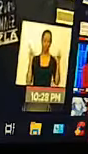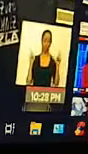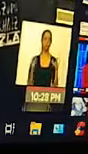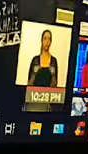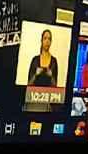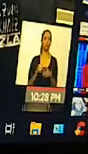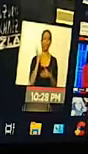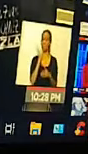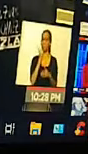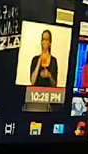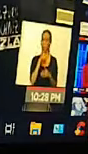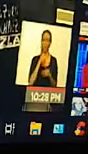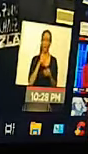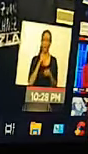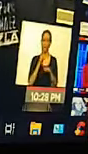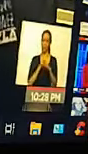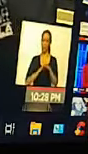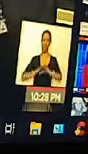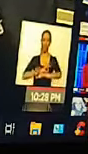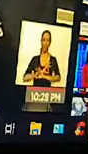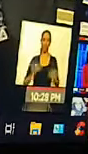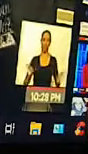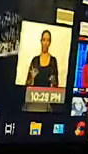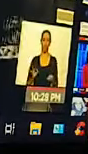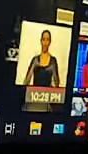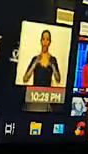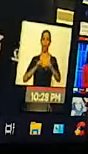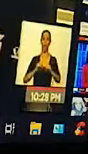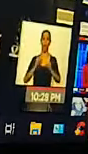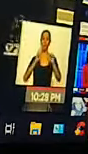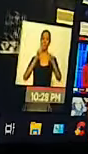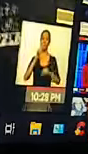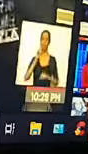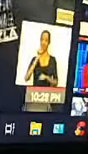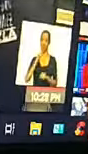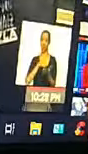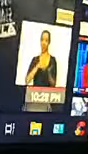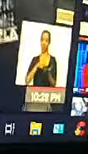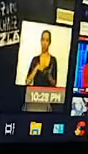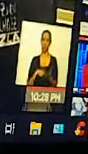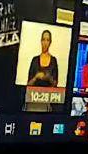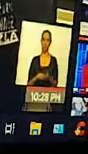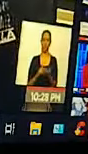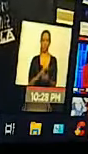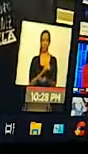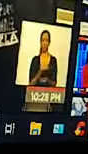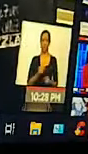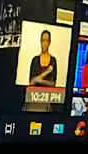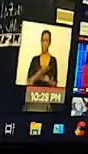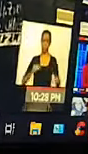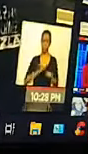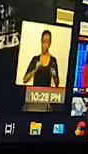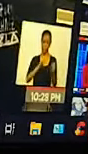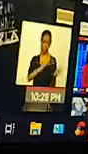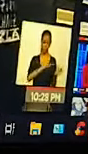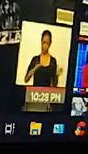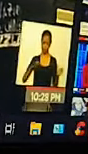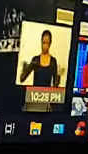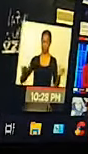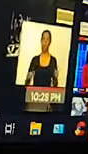de consideración. Agarraron como a 30 rastrojos. Y el montón de explosivos,